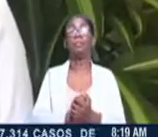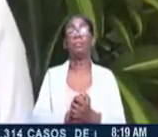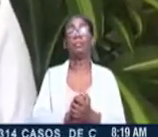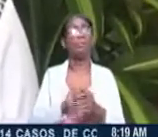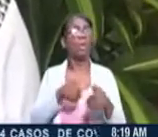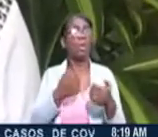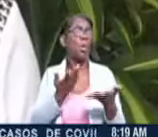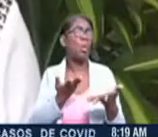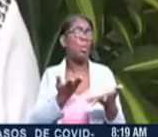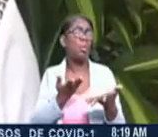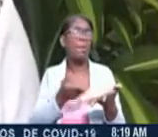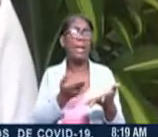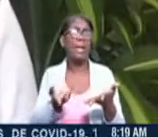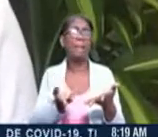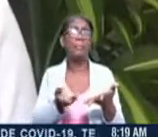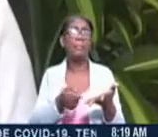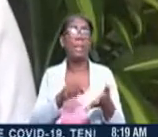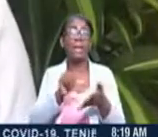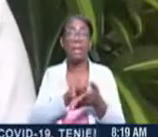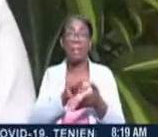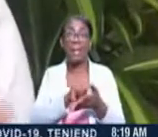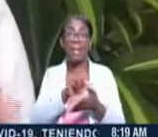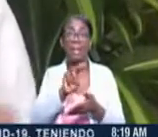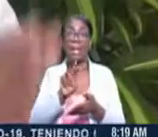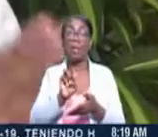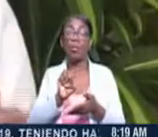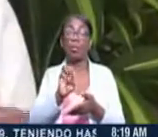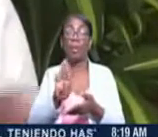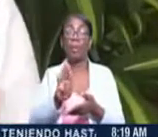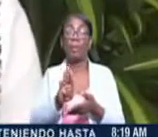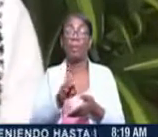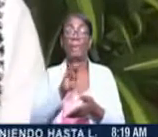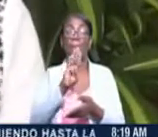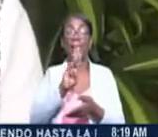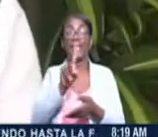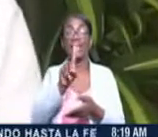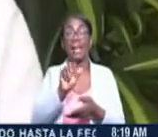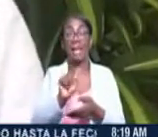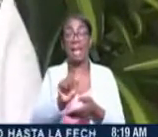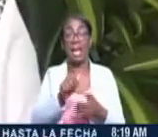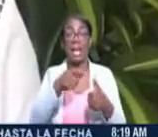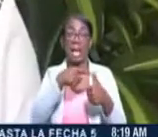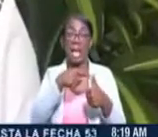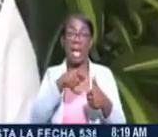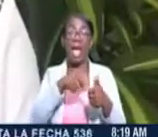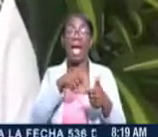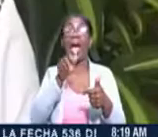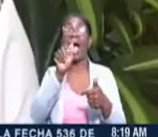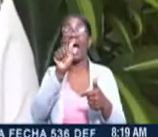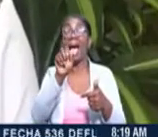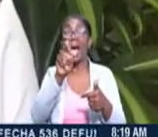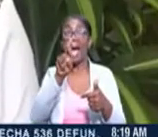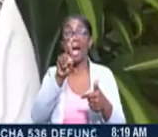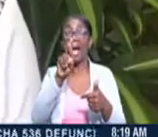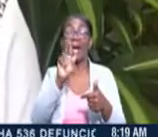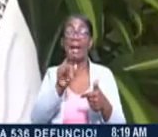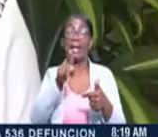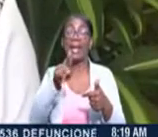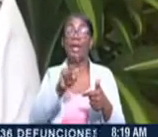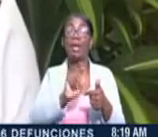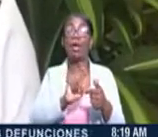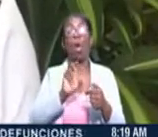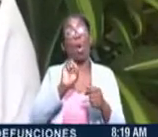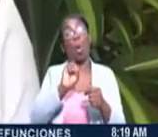requisitos los pueden encontrar tanto en la página web del BDA como en la ARAP. Y también pueden acercarse a